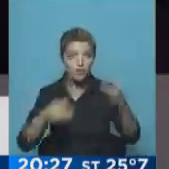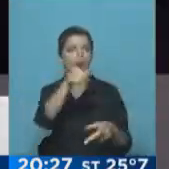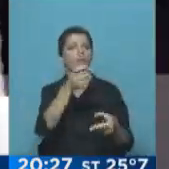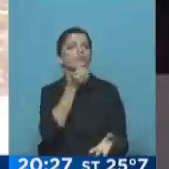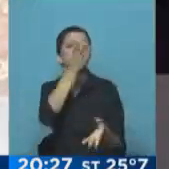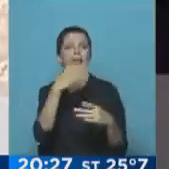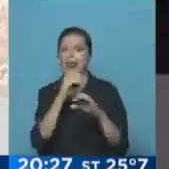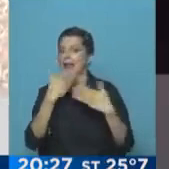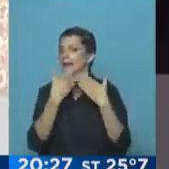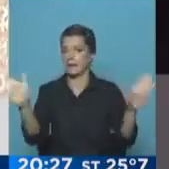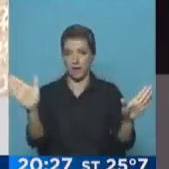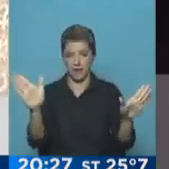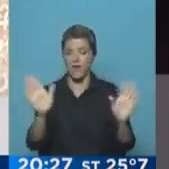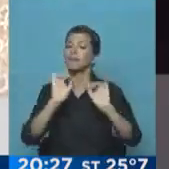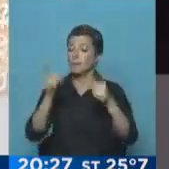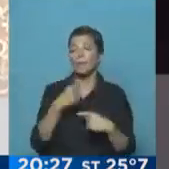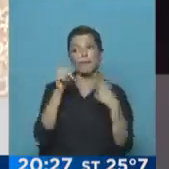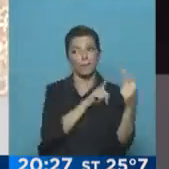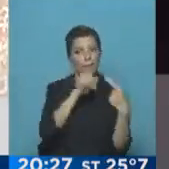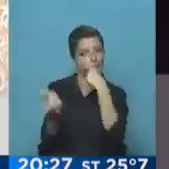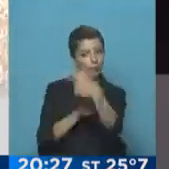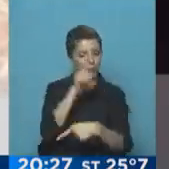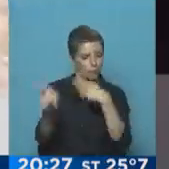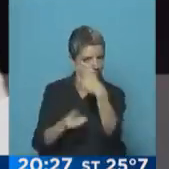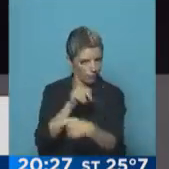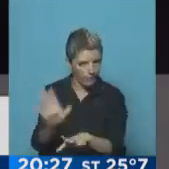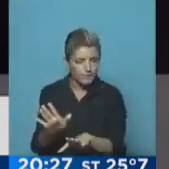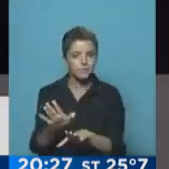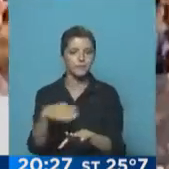a algunos, calumniar a otros.